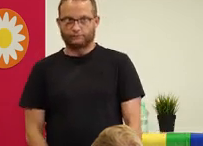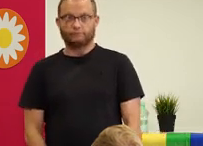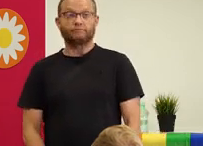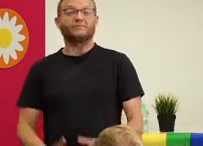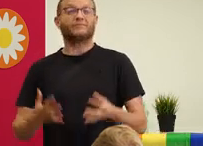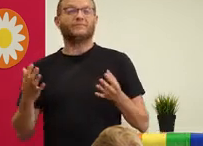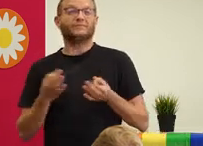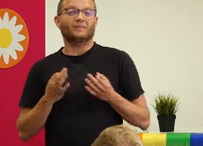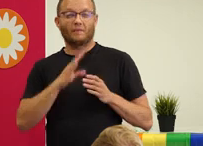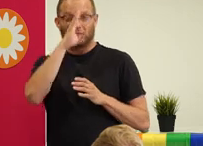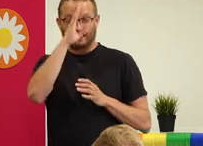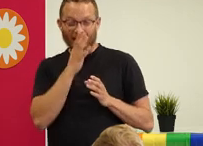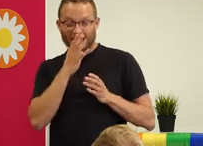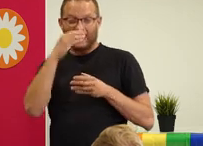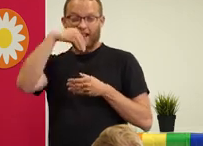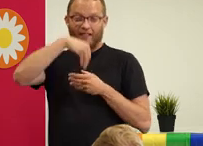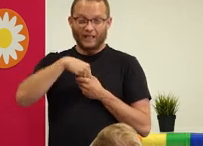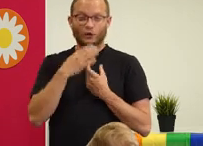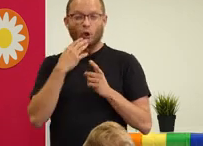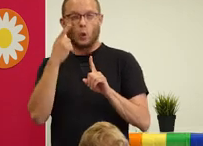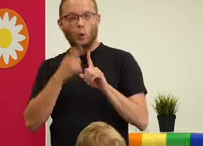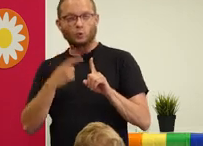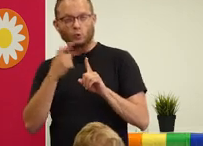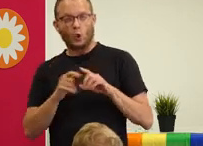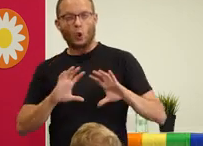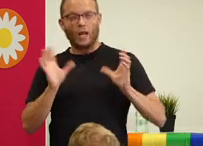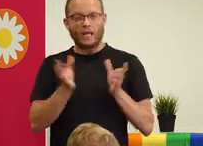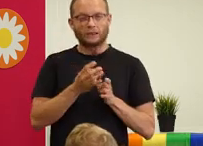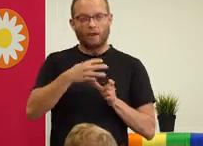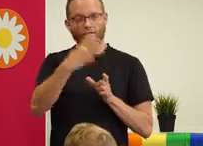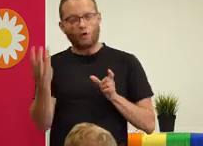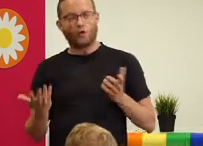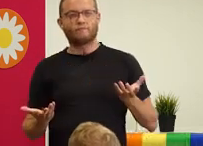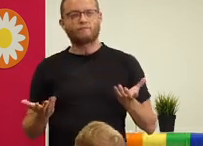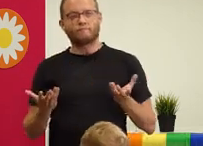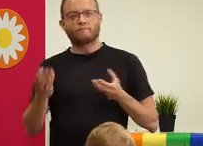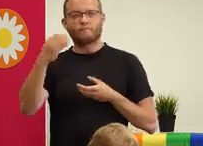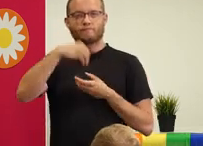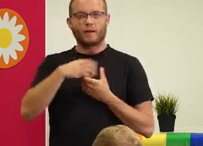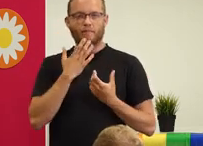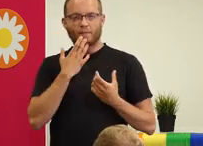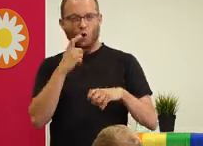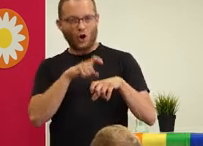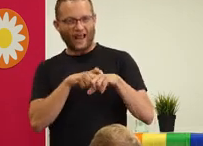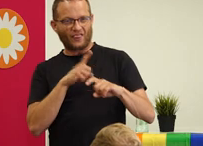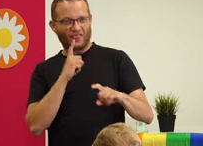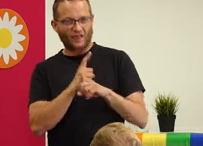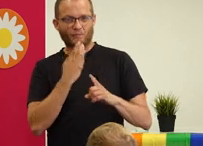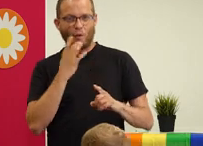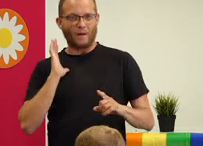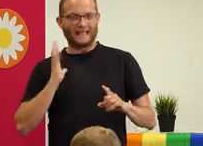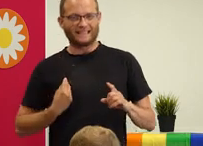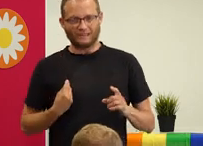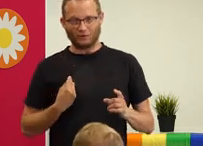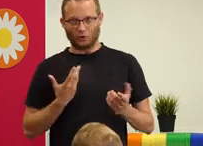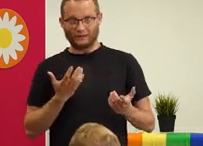¿Qué se enmascara con el uso del colectivo LGTB? Pues primero, el racismo endémico hacia los palestinos.